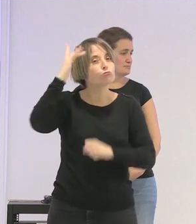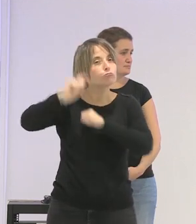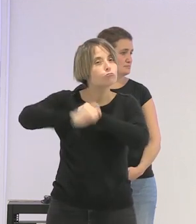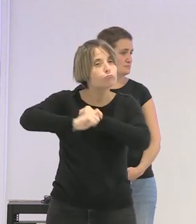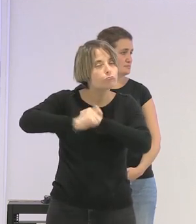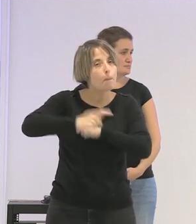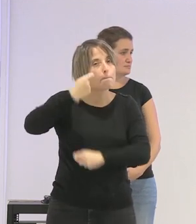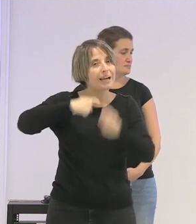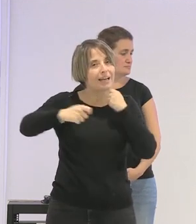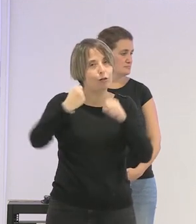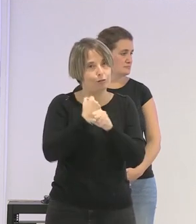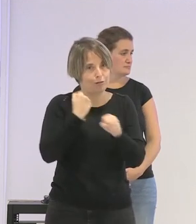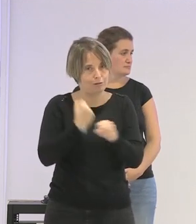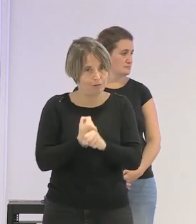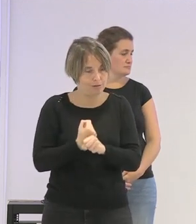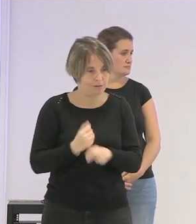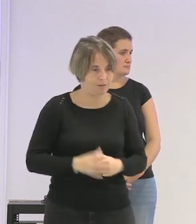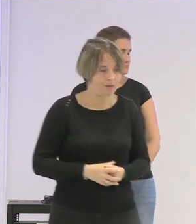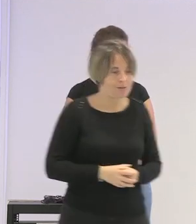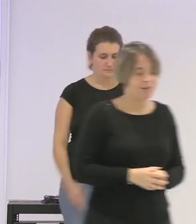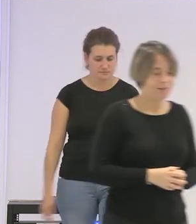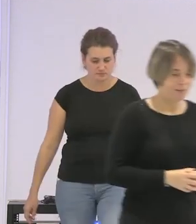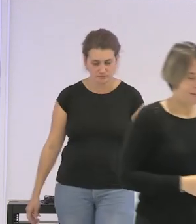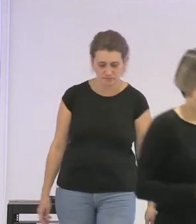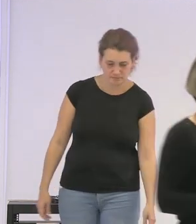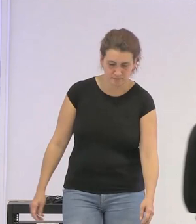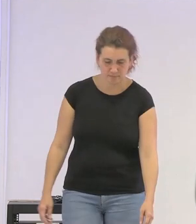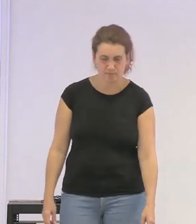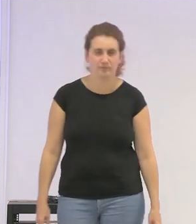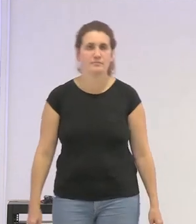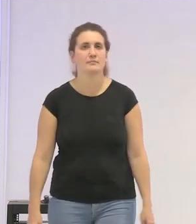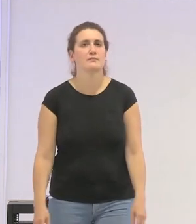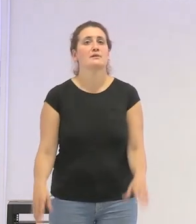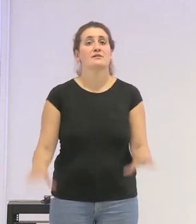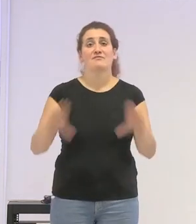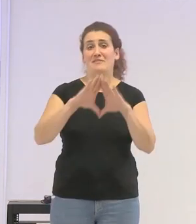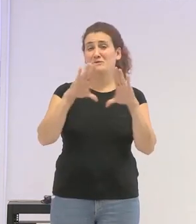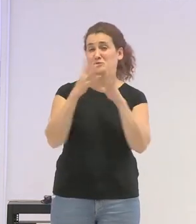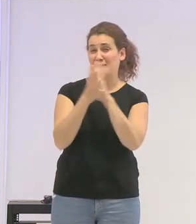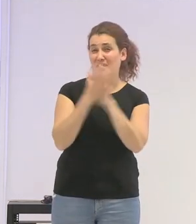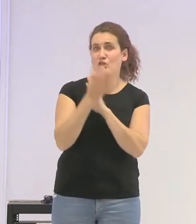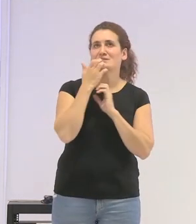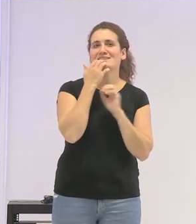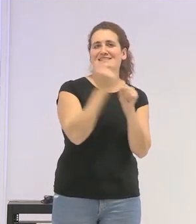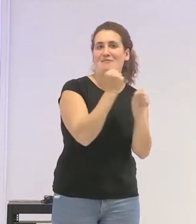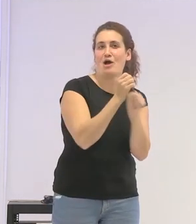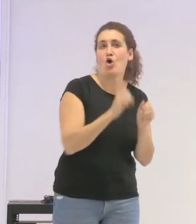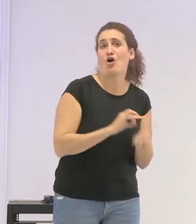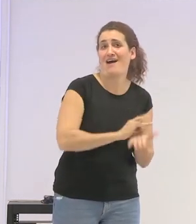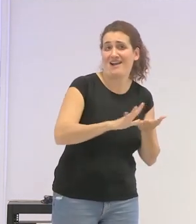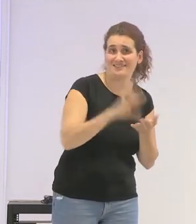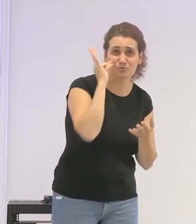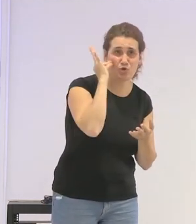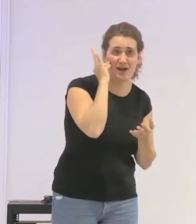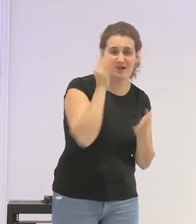del mercado de trabajo, ¿no? O sea, si el feminismo ha explicado, ¿no?, que el trabajo gratuito de las mujeres, sobre el que se